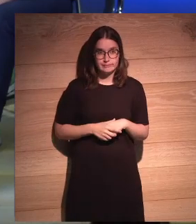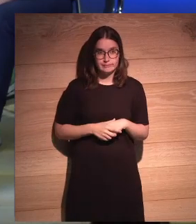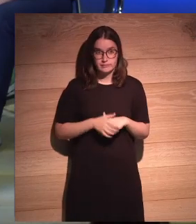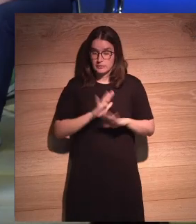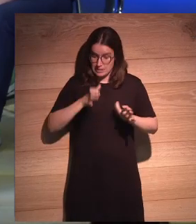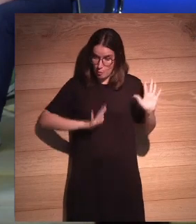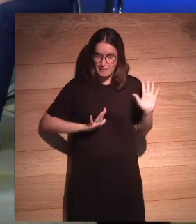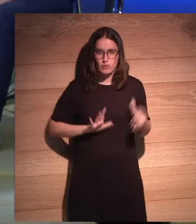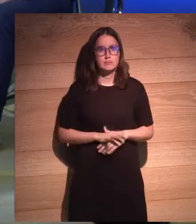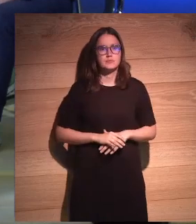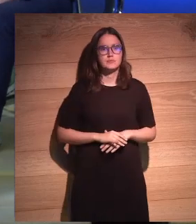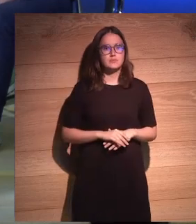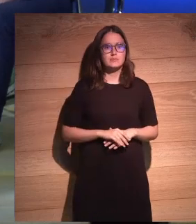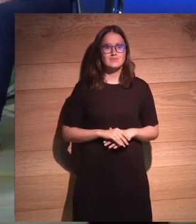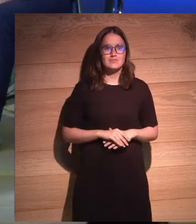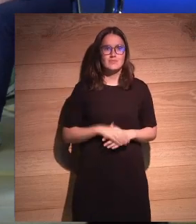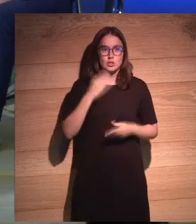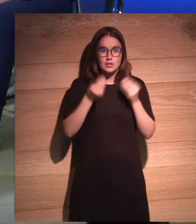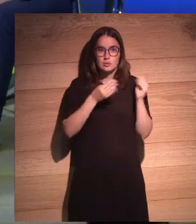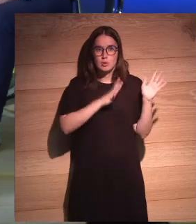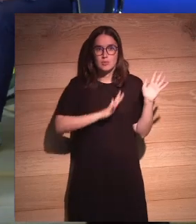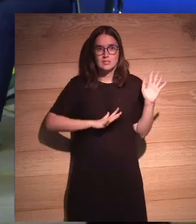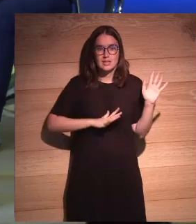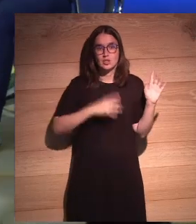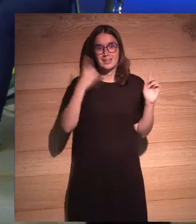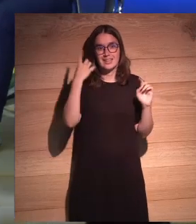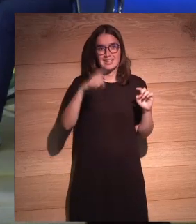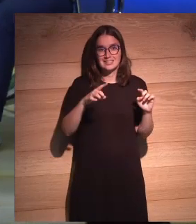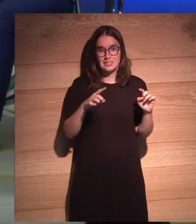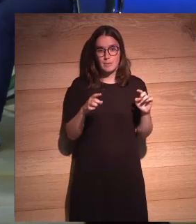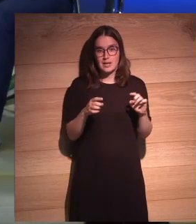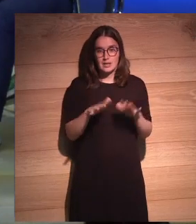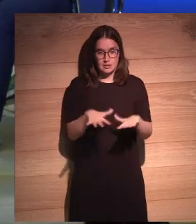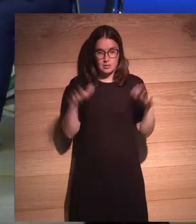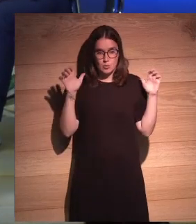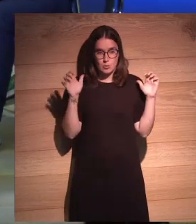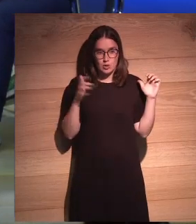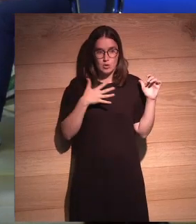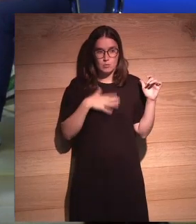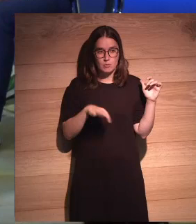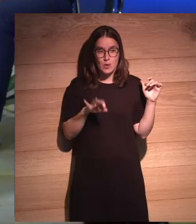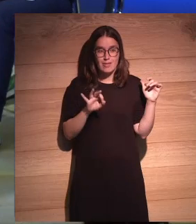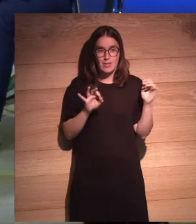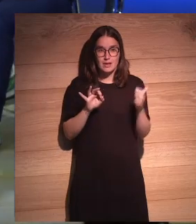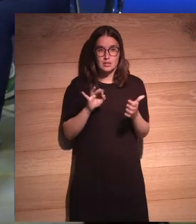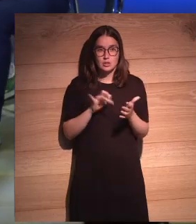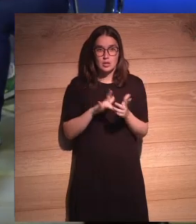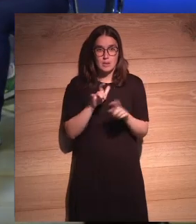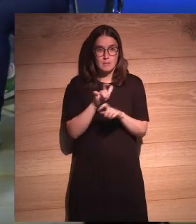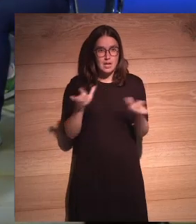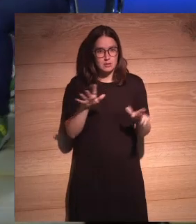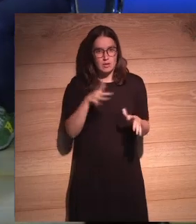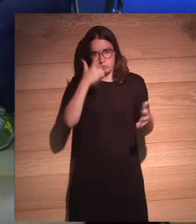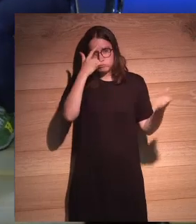más. No es que lo hayan hecho, pero por si acaso que tengan presente que a lo mejor entre la audiencia hay gente que no está